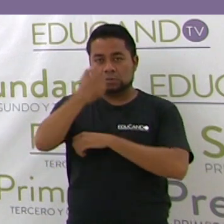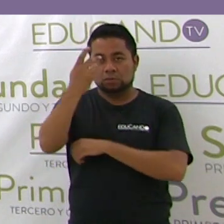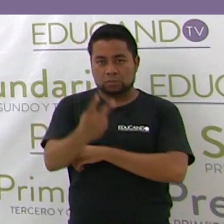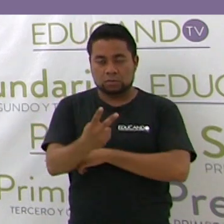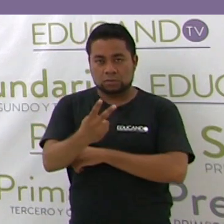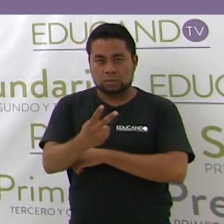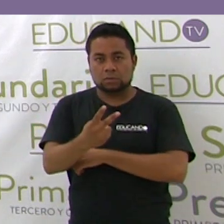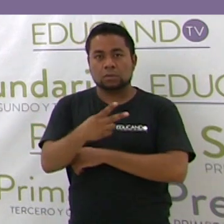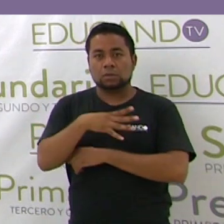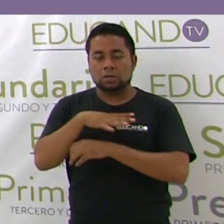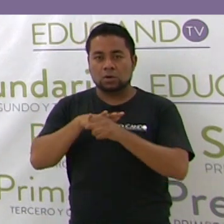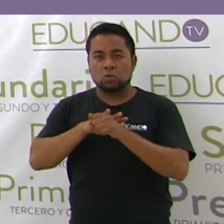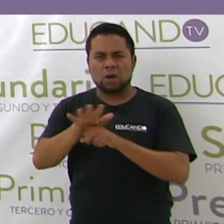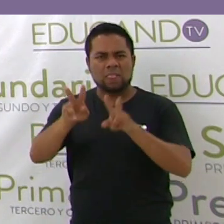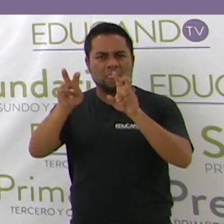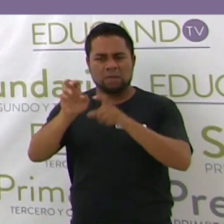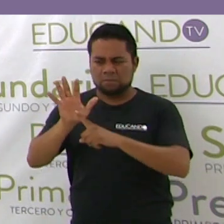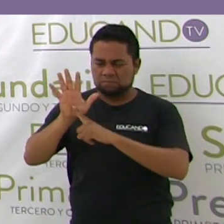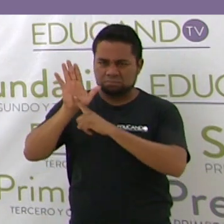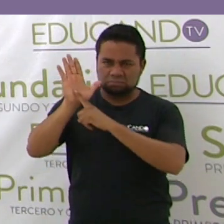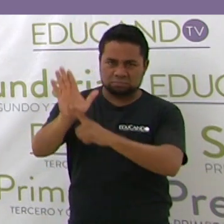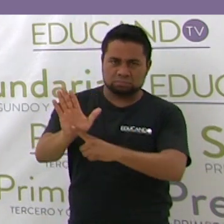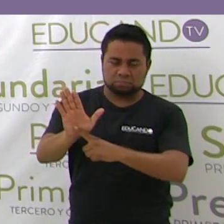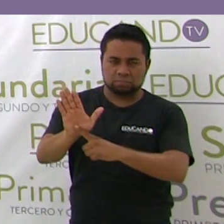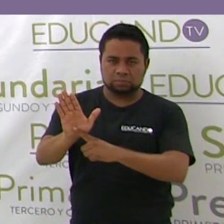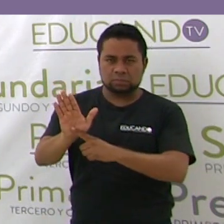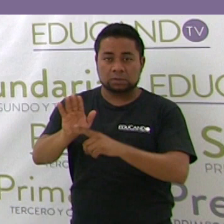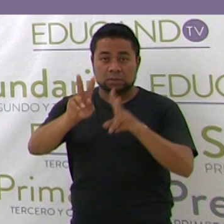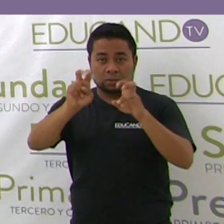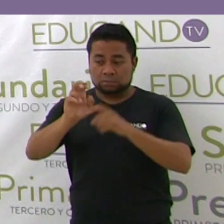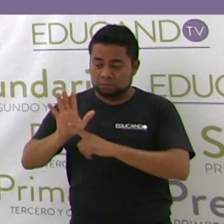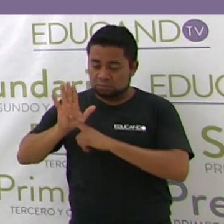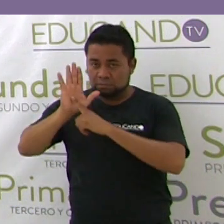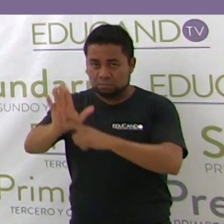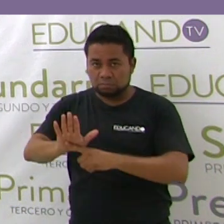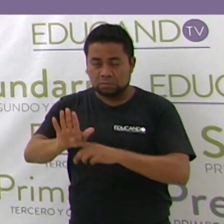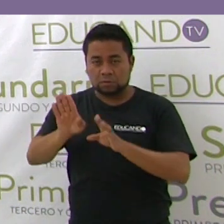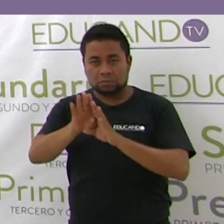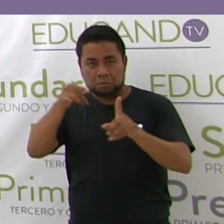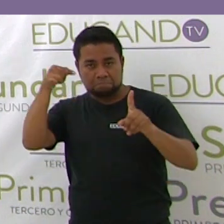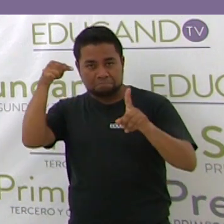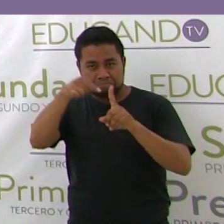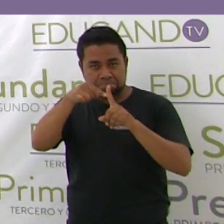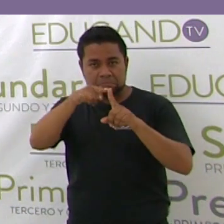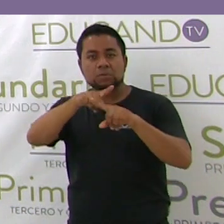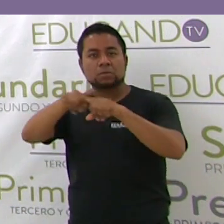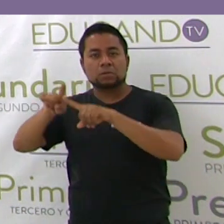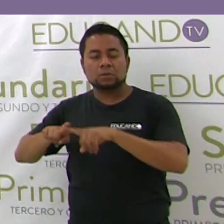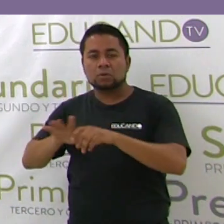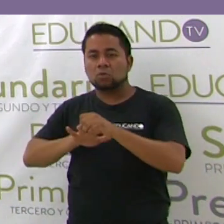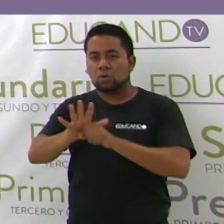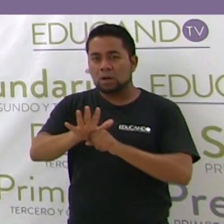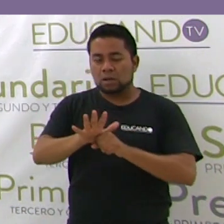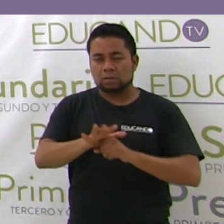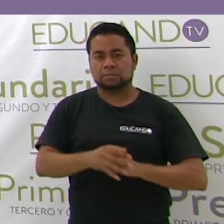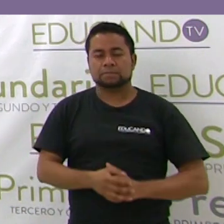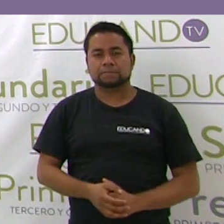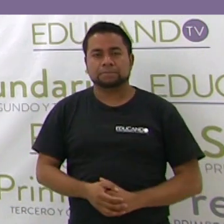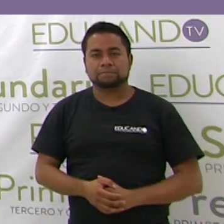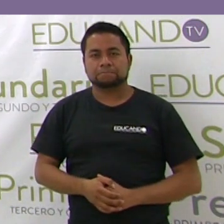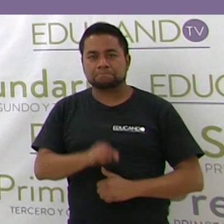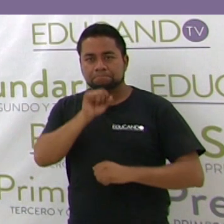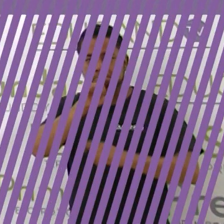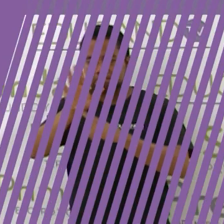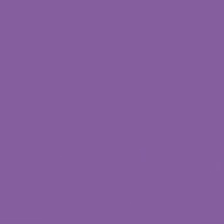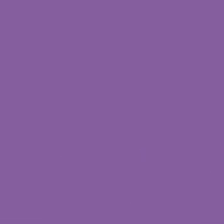presentar el tema. Presentar el tema y los propósitos, ¿sí? Presentar el